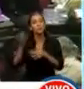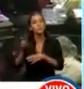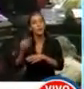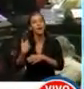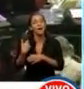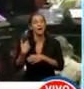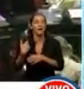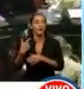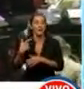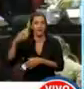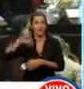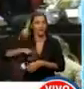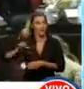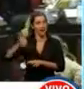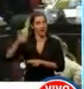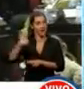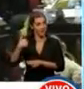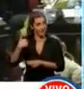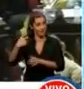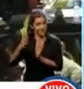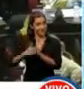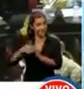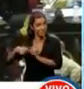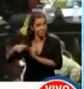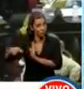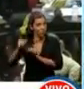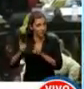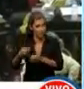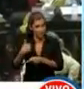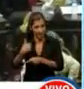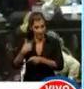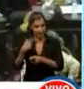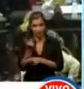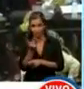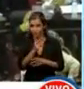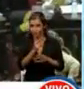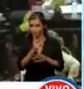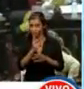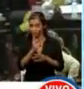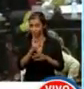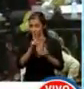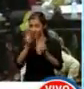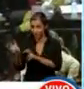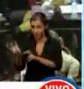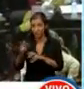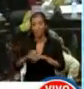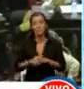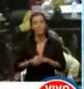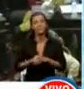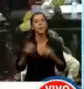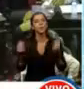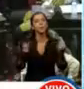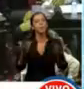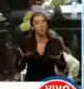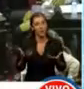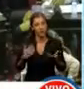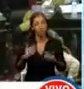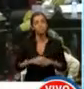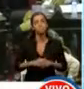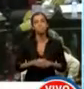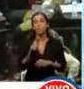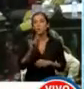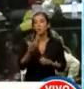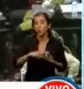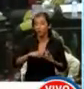monotributo. ¿Por qué? Por dos motivos. Por tres. El primero, porque la Argentina no